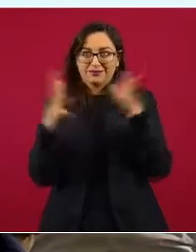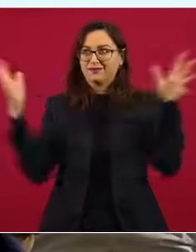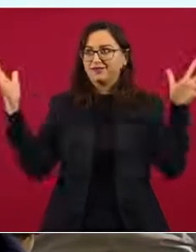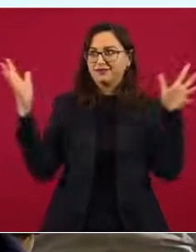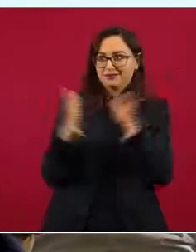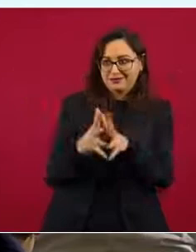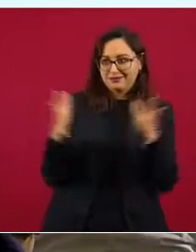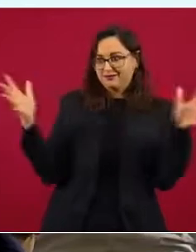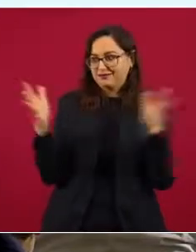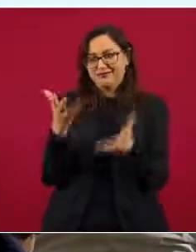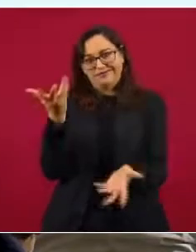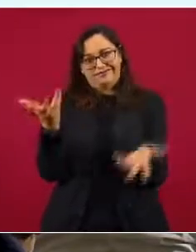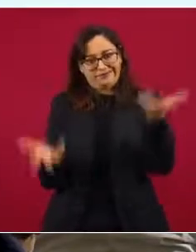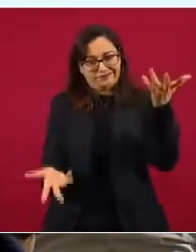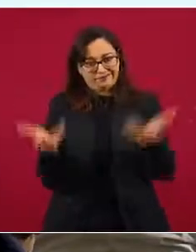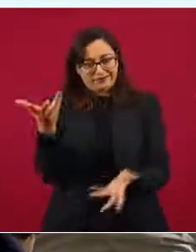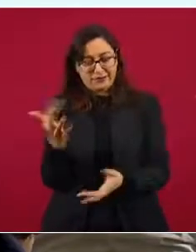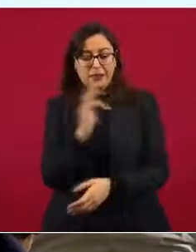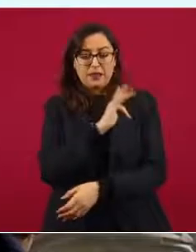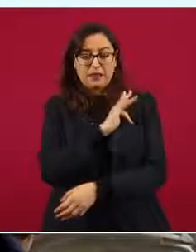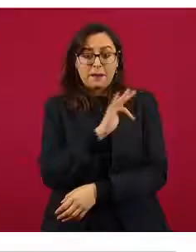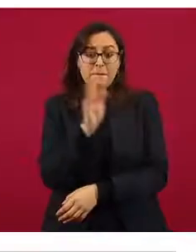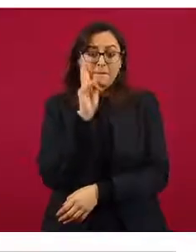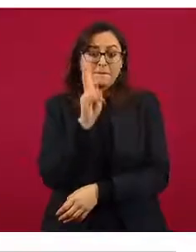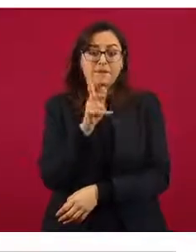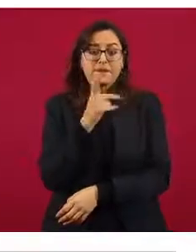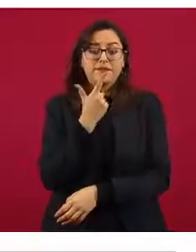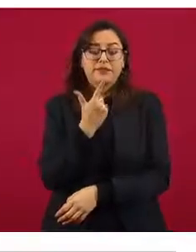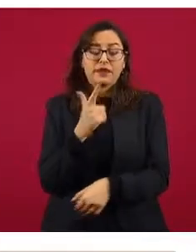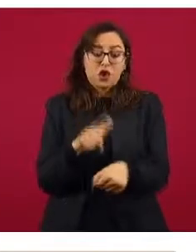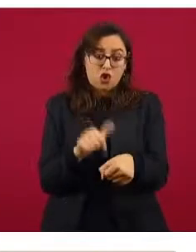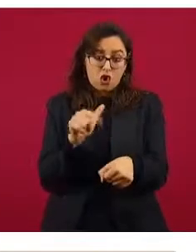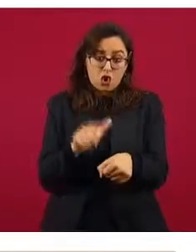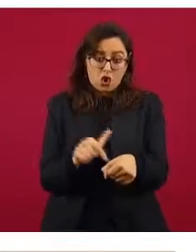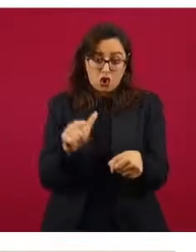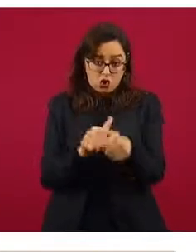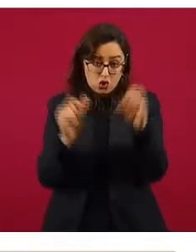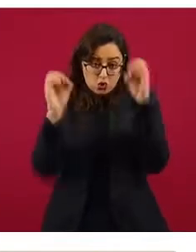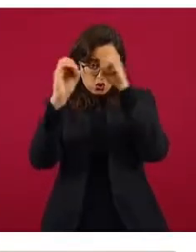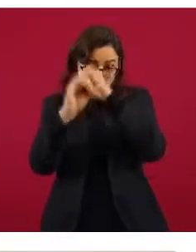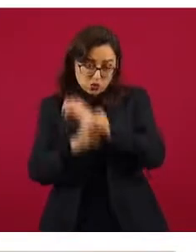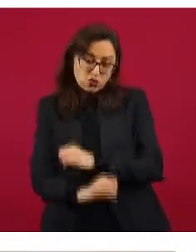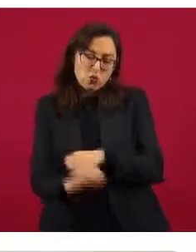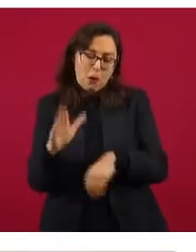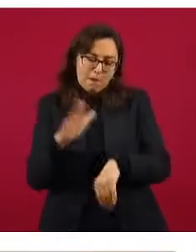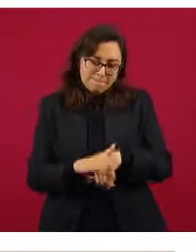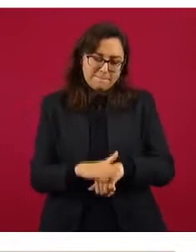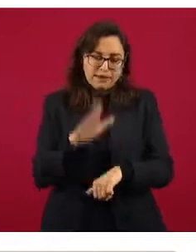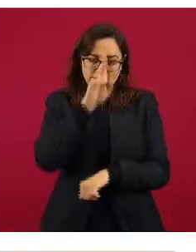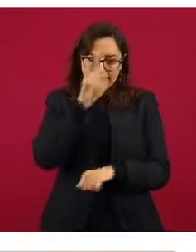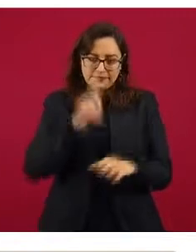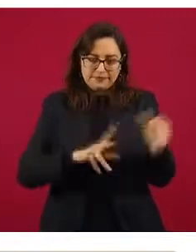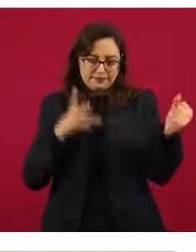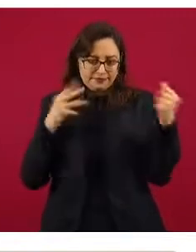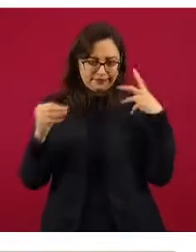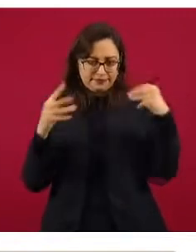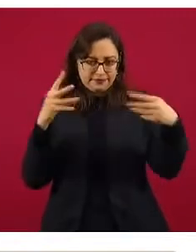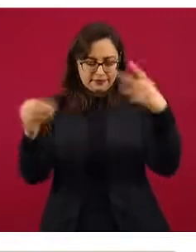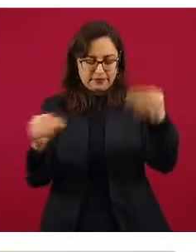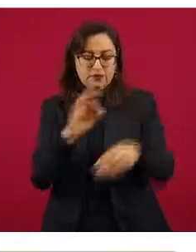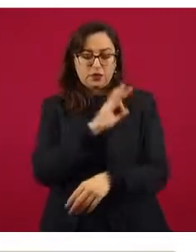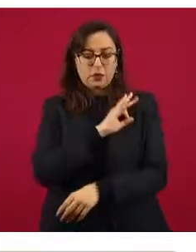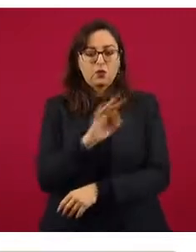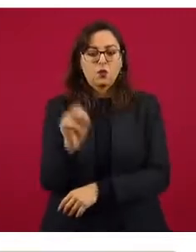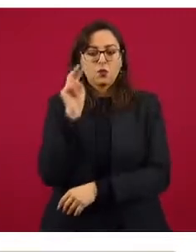del color lo que refleja es la intensidad de la epidemia en términos generales, sin entrar en cada detalle, aunque cada quien lo puede